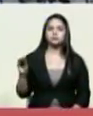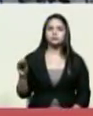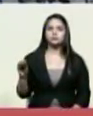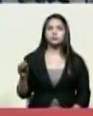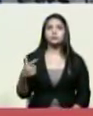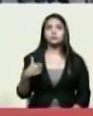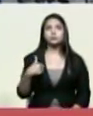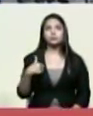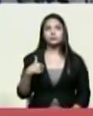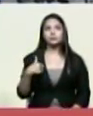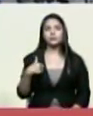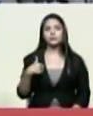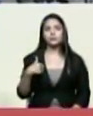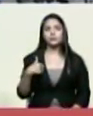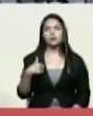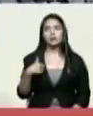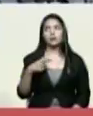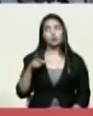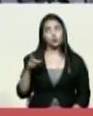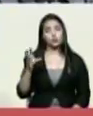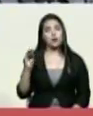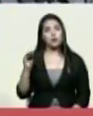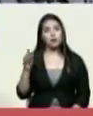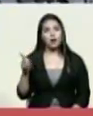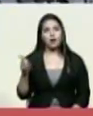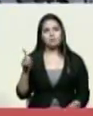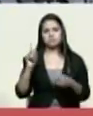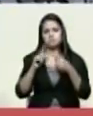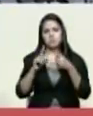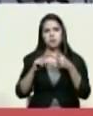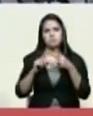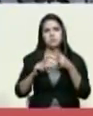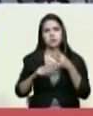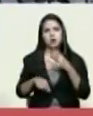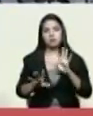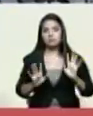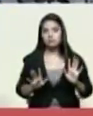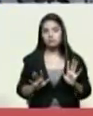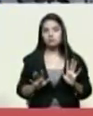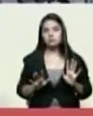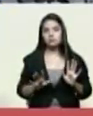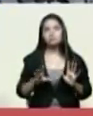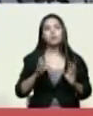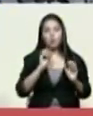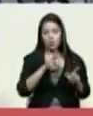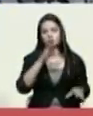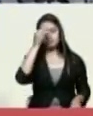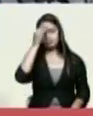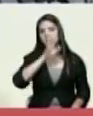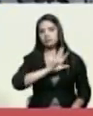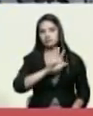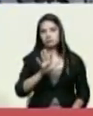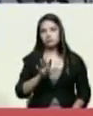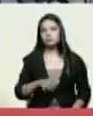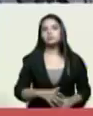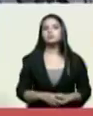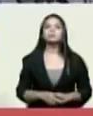a mí, Robert, vas a hablar de tal cosa. Entendido, comandante. Se